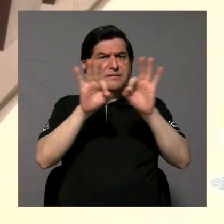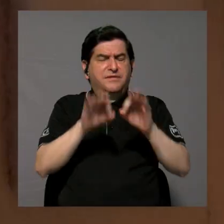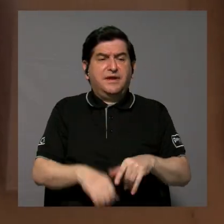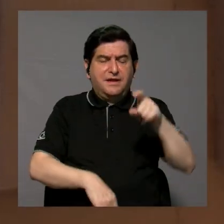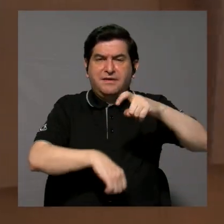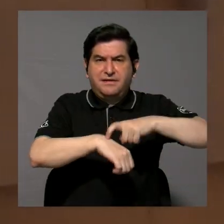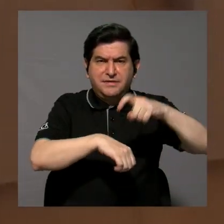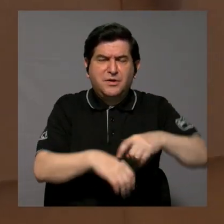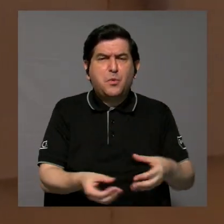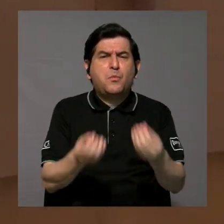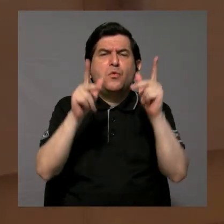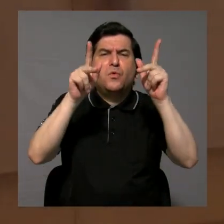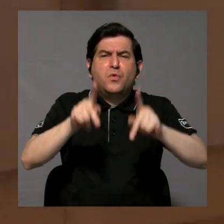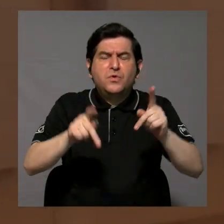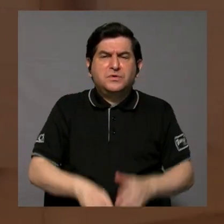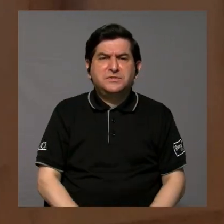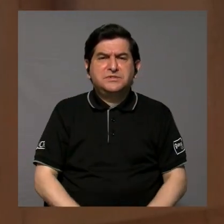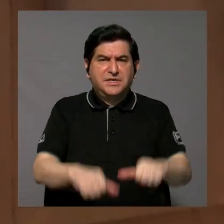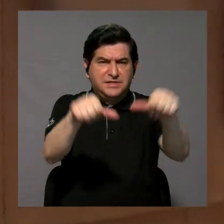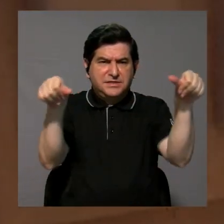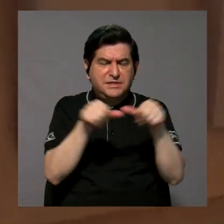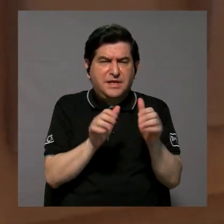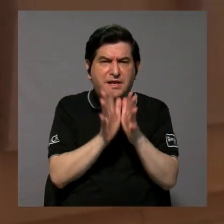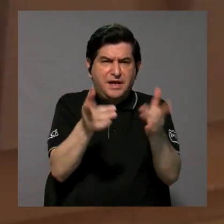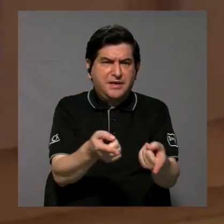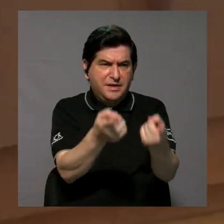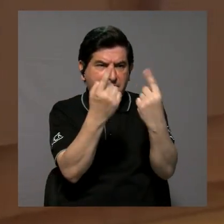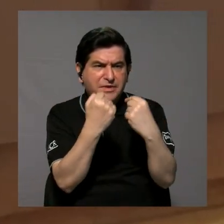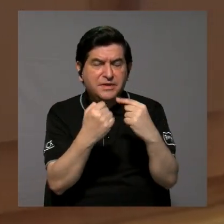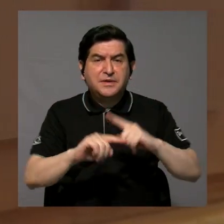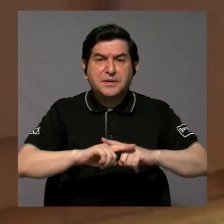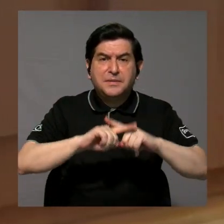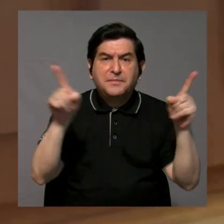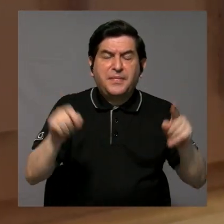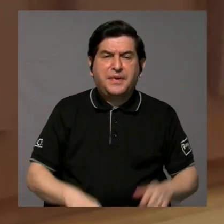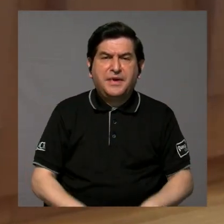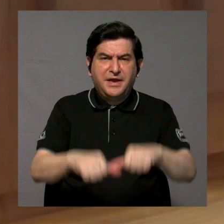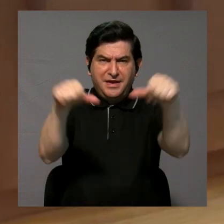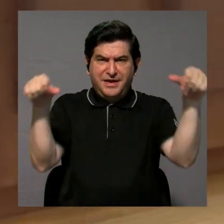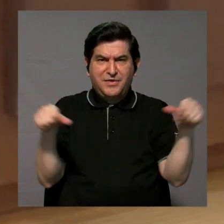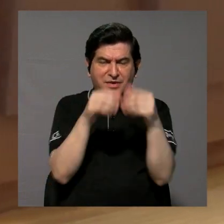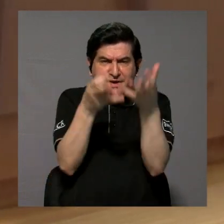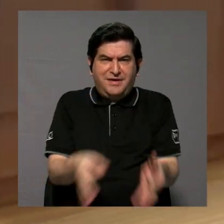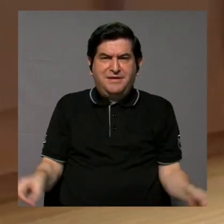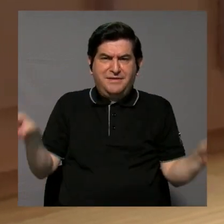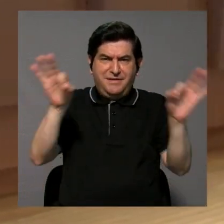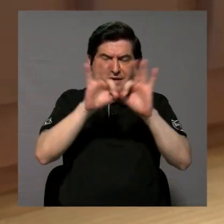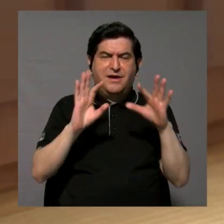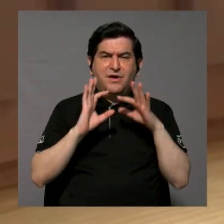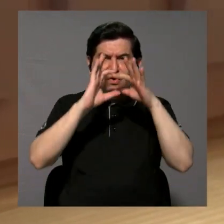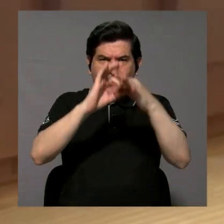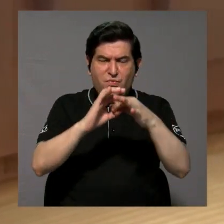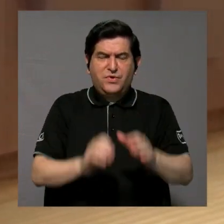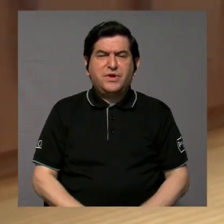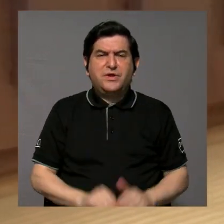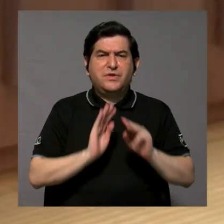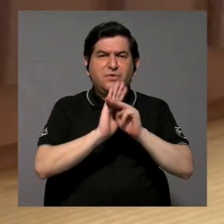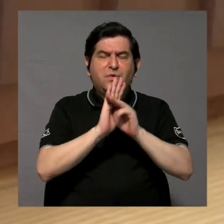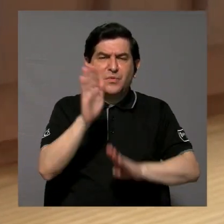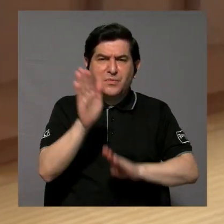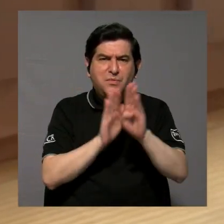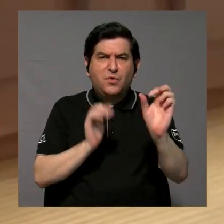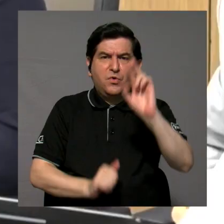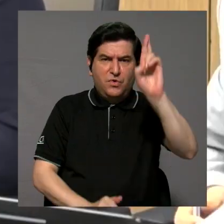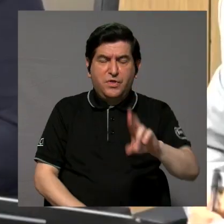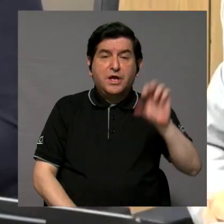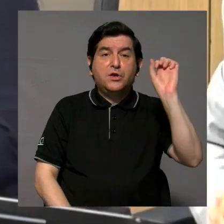ese momento muchas personas que venían del sector público, pero sí encontramos que en sectores que son importantes, vinculados al modelo de desarrollo en Costa Rica, sí